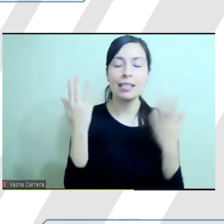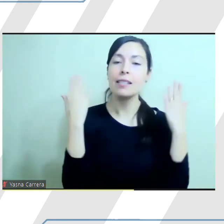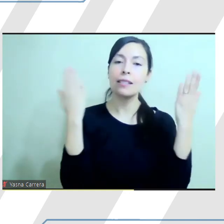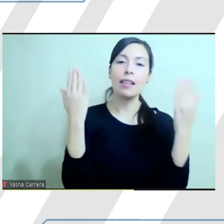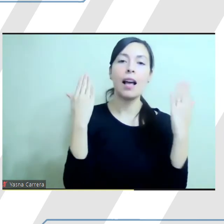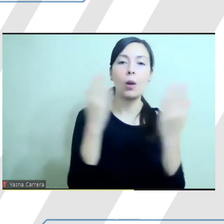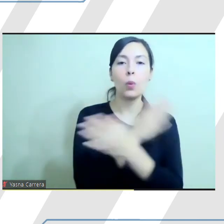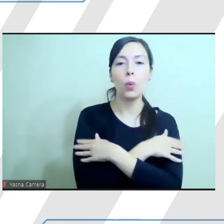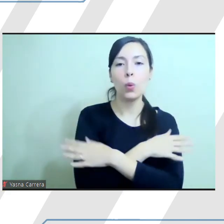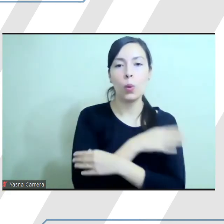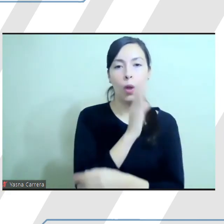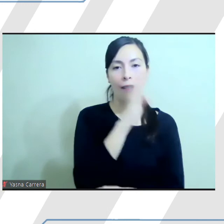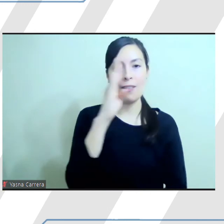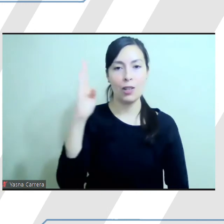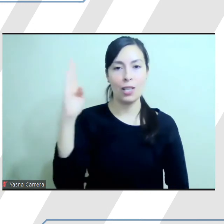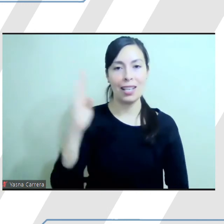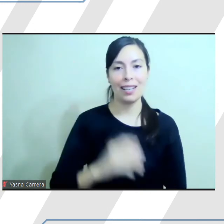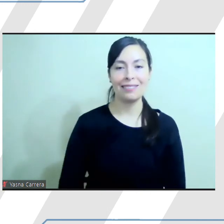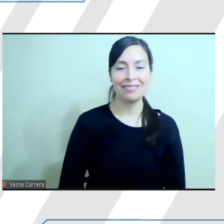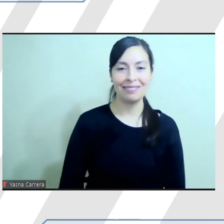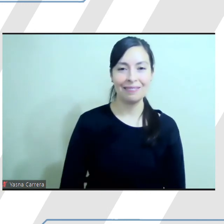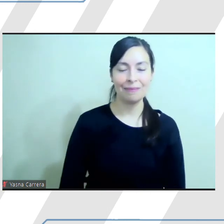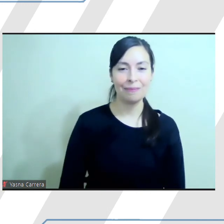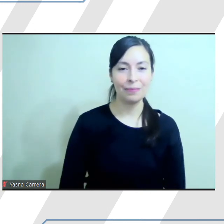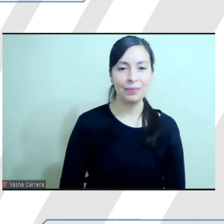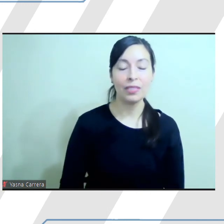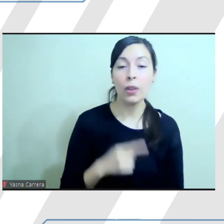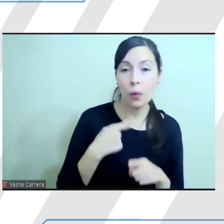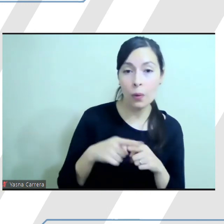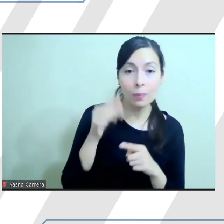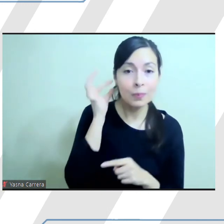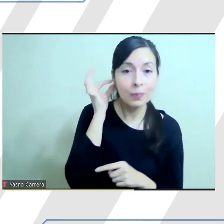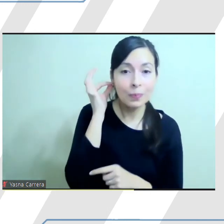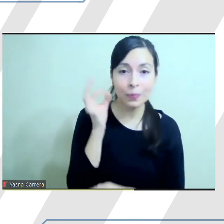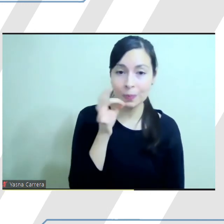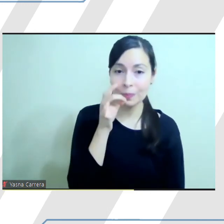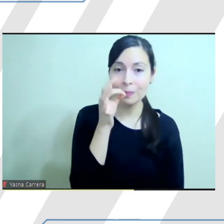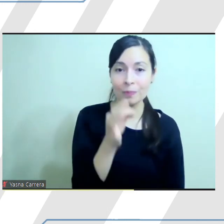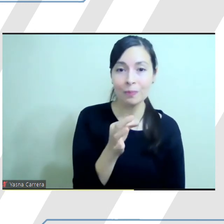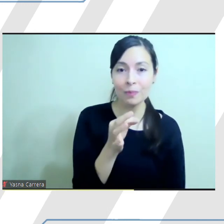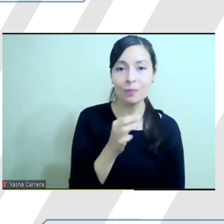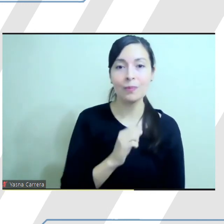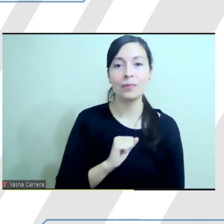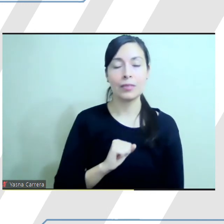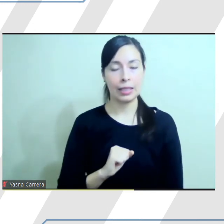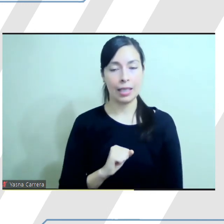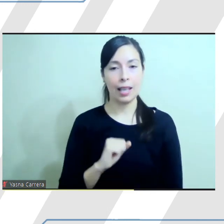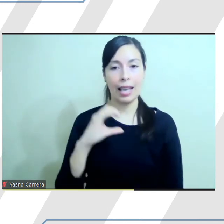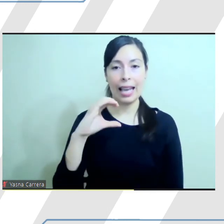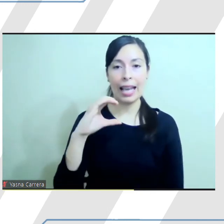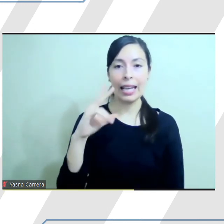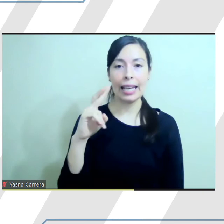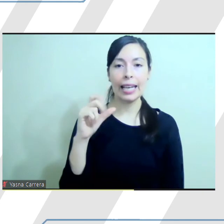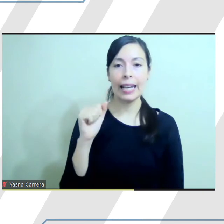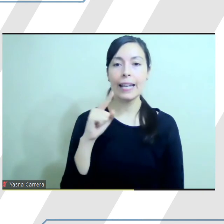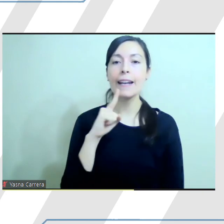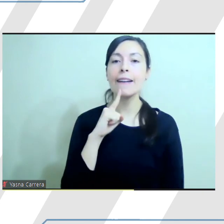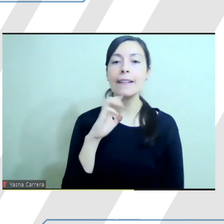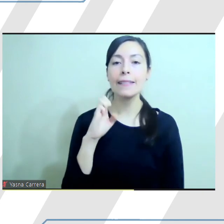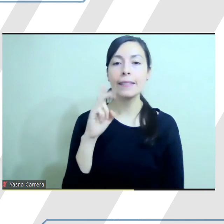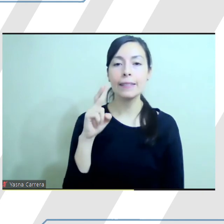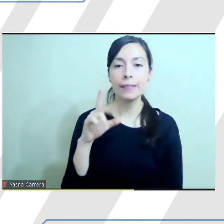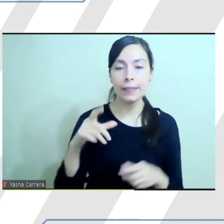y a la biblioteca. Bélgica Leiva, respecto a lo del cráter, es cierto, se debe tomar cuenta